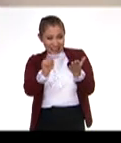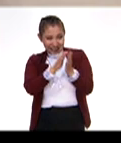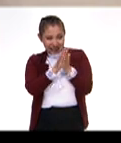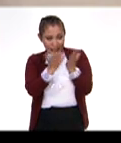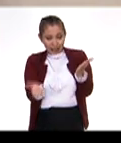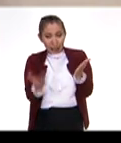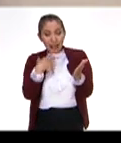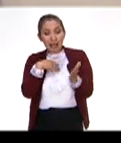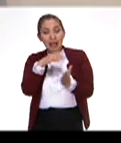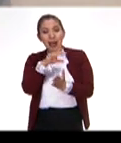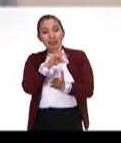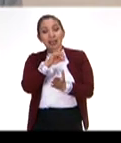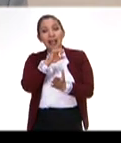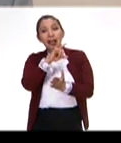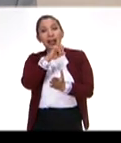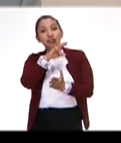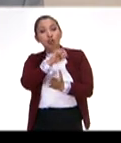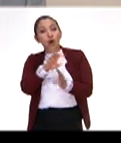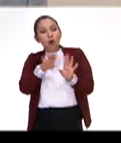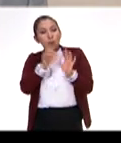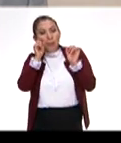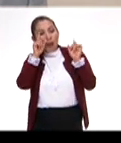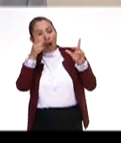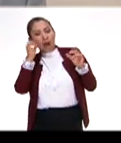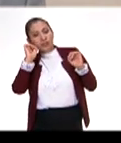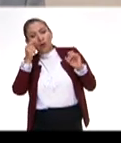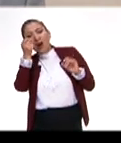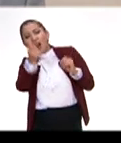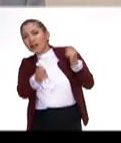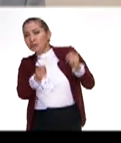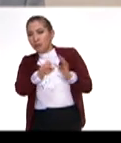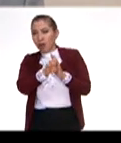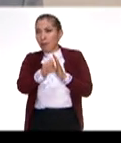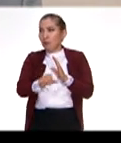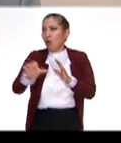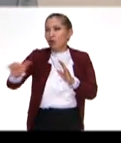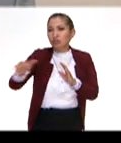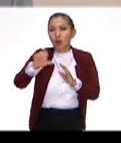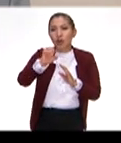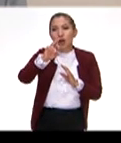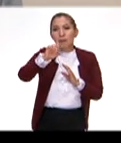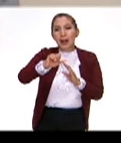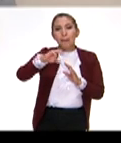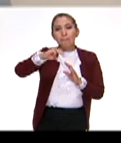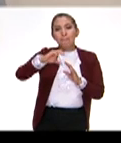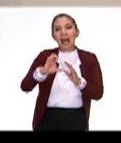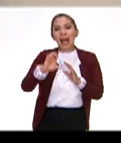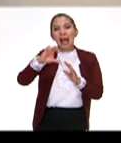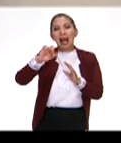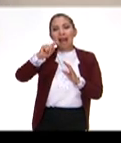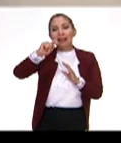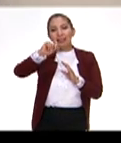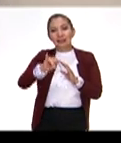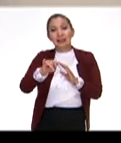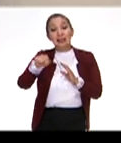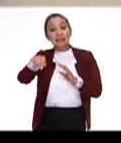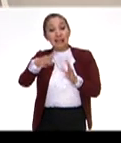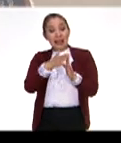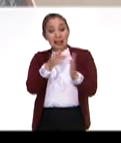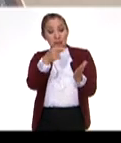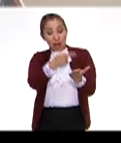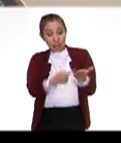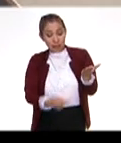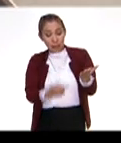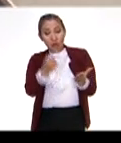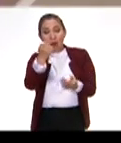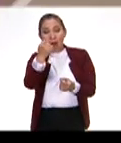Literatura Leclerc, cómo aprecia Chihuahua, por ejemplo, Cormac McCarthy. En este libro, donde sin